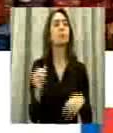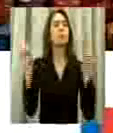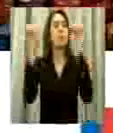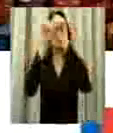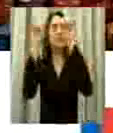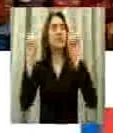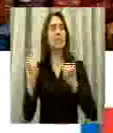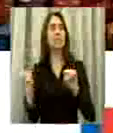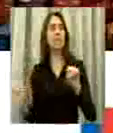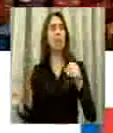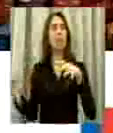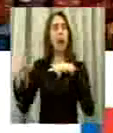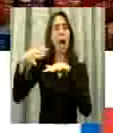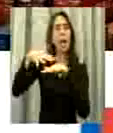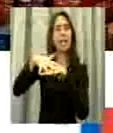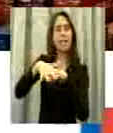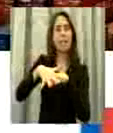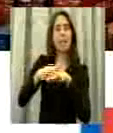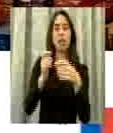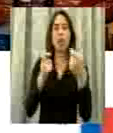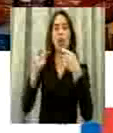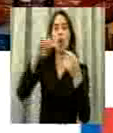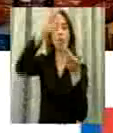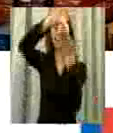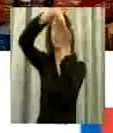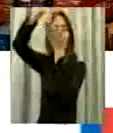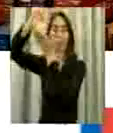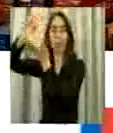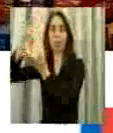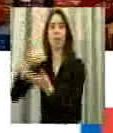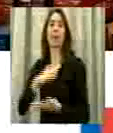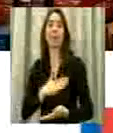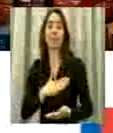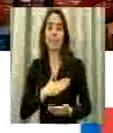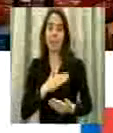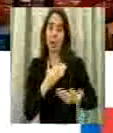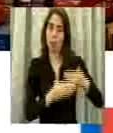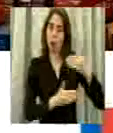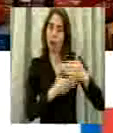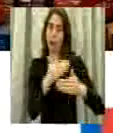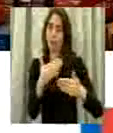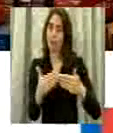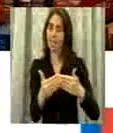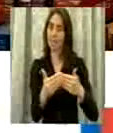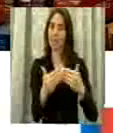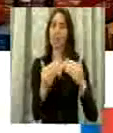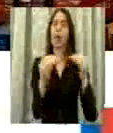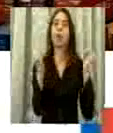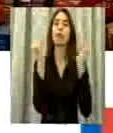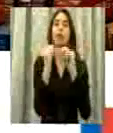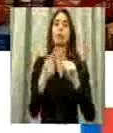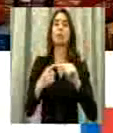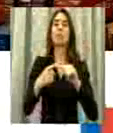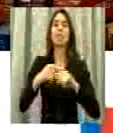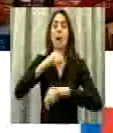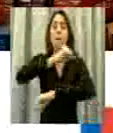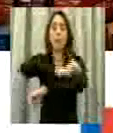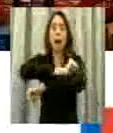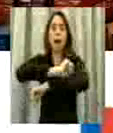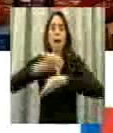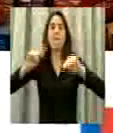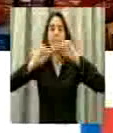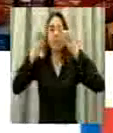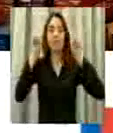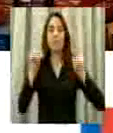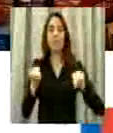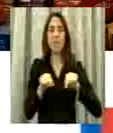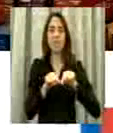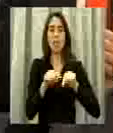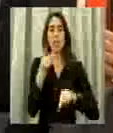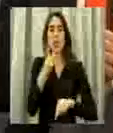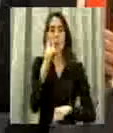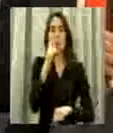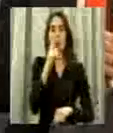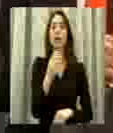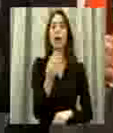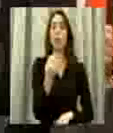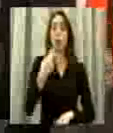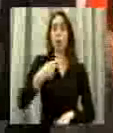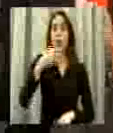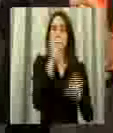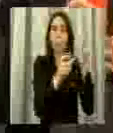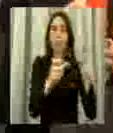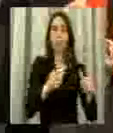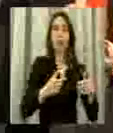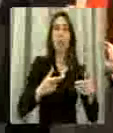ustedes recuerdan, nosotros nos comprometimos a avanzar hacia un esquema que en realidad es de ventanilla única. Esta es una buena noticia para todos los exportadores, también